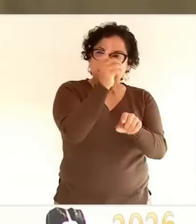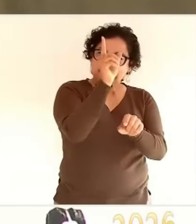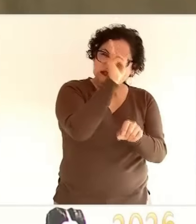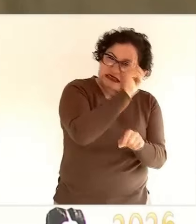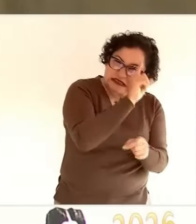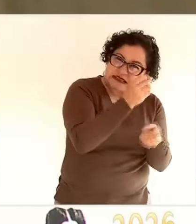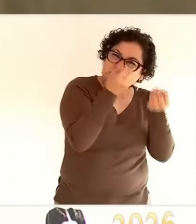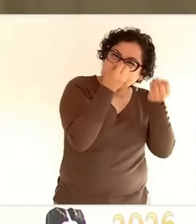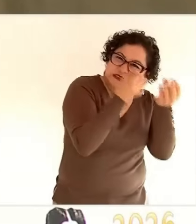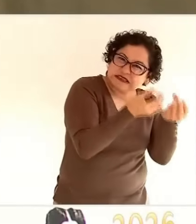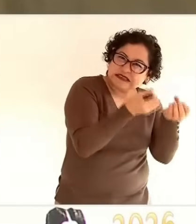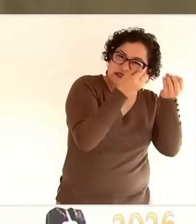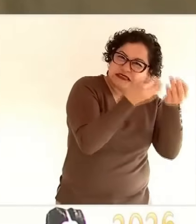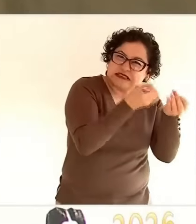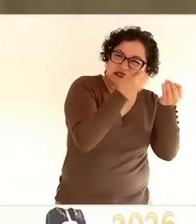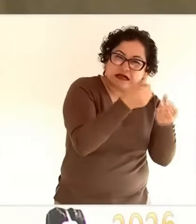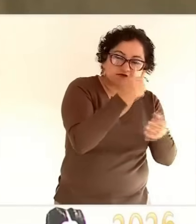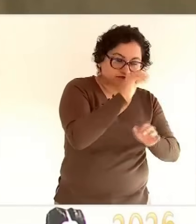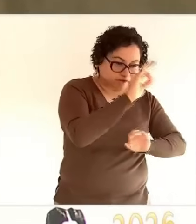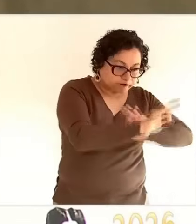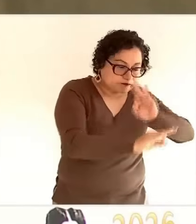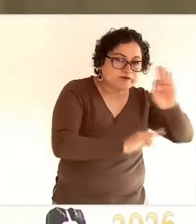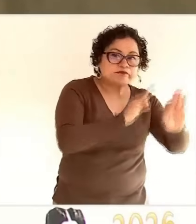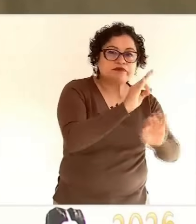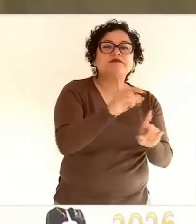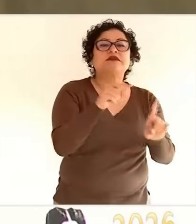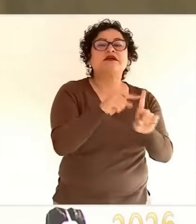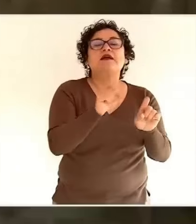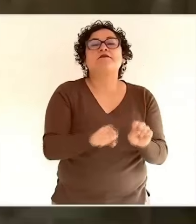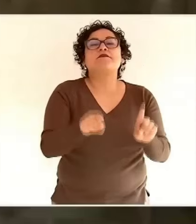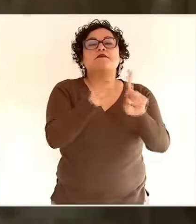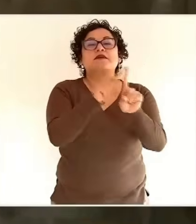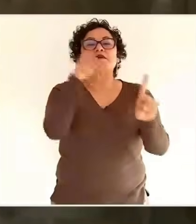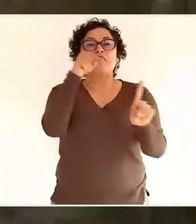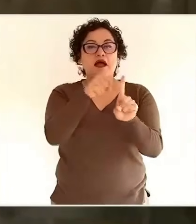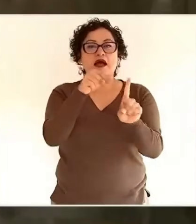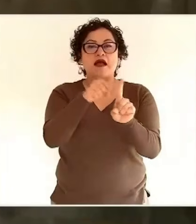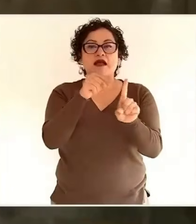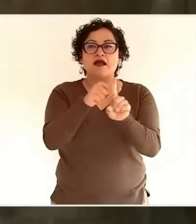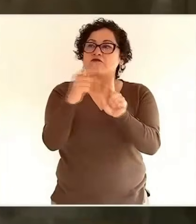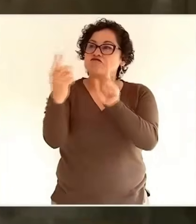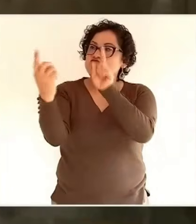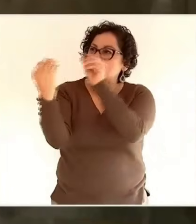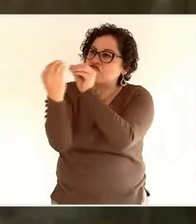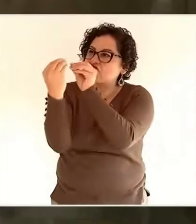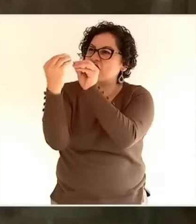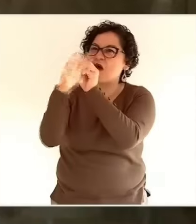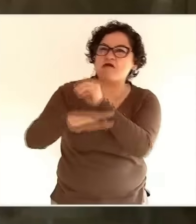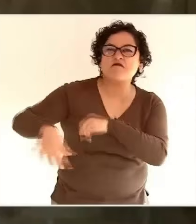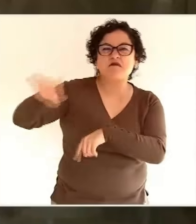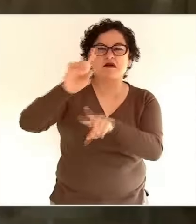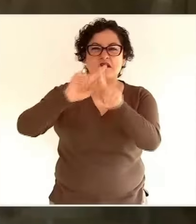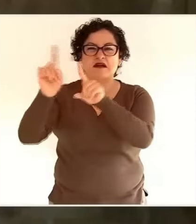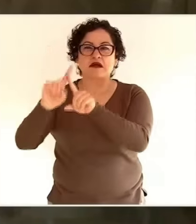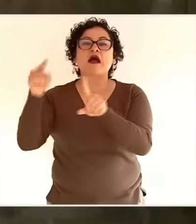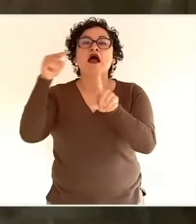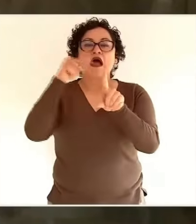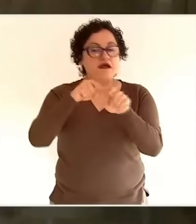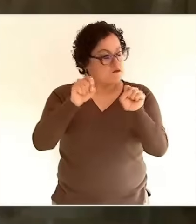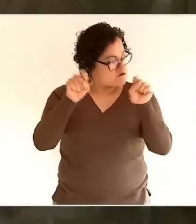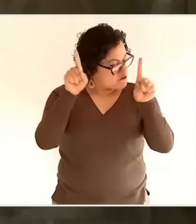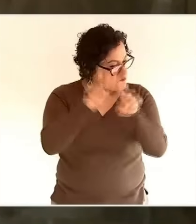madre, Margarita fue diplomática y patriota. Margarita vivió el exilio,